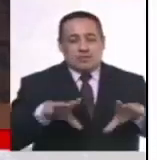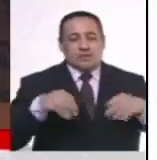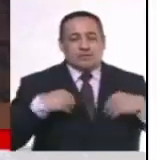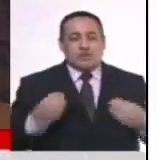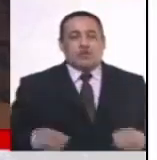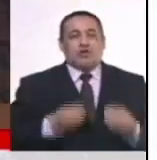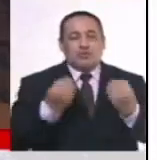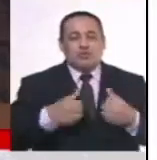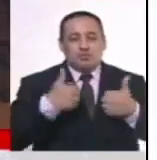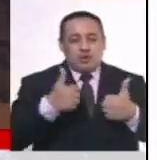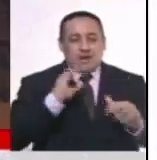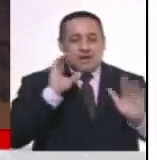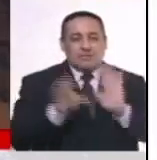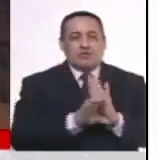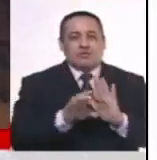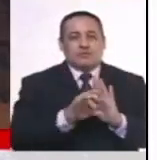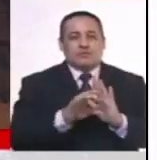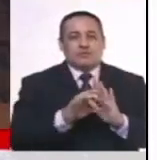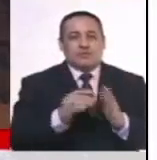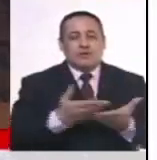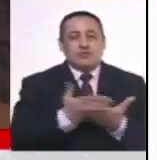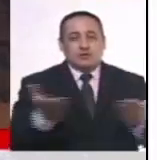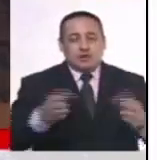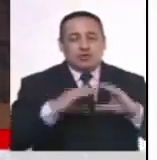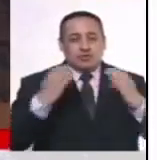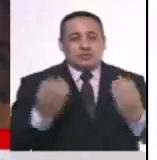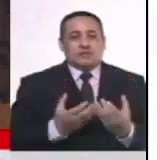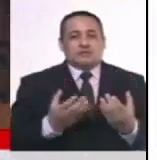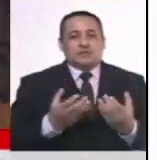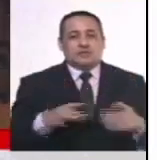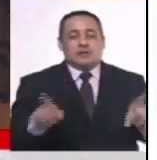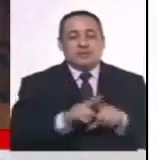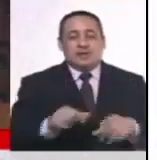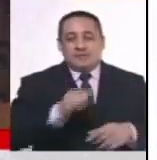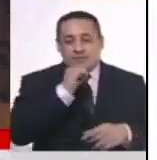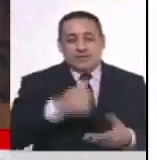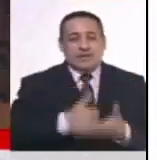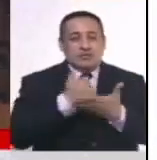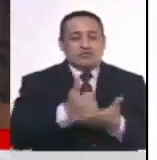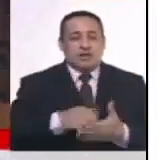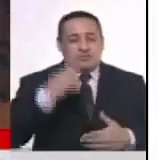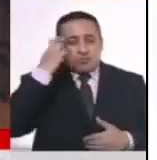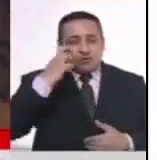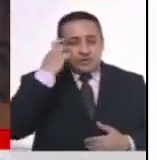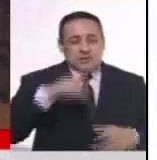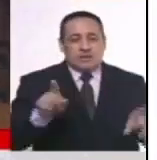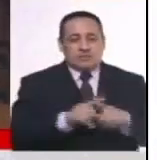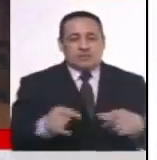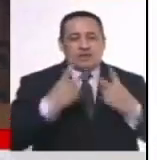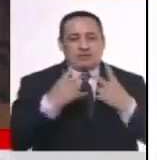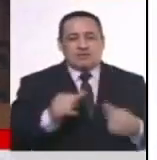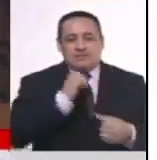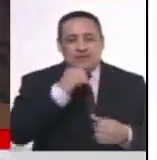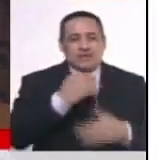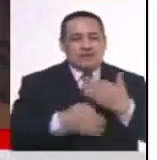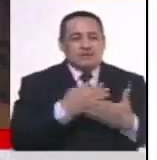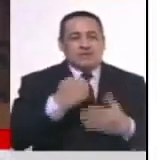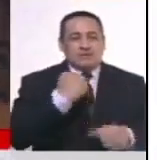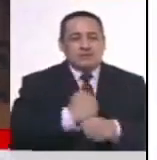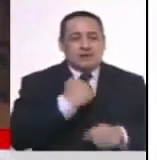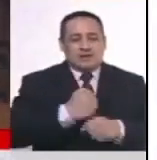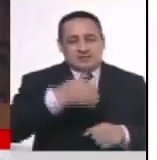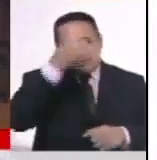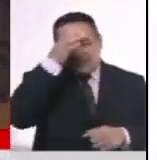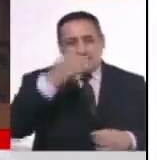como un buen ejemplo. Señores congresistas, la falta de voluntad política ha generado insuficiente capacidad